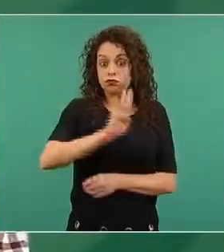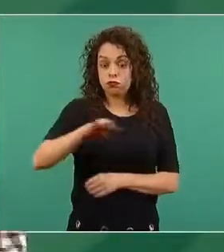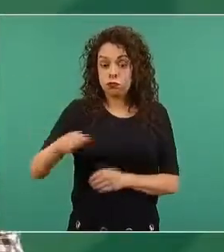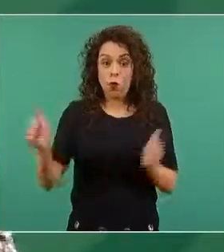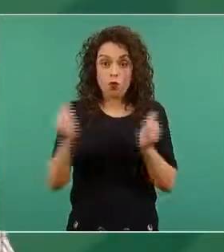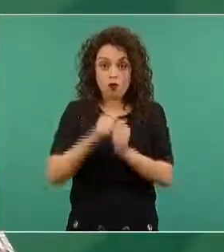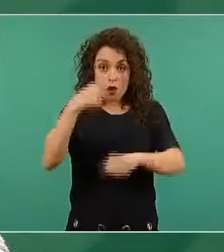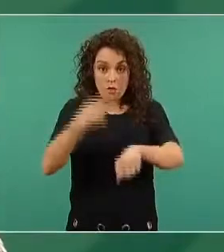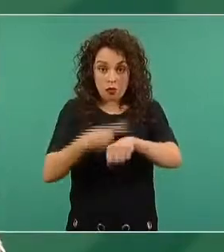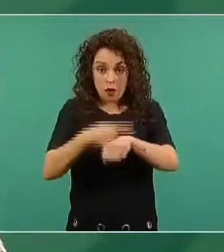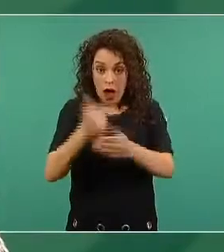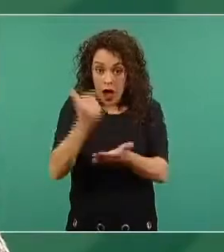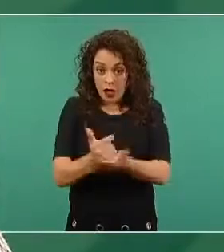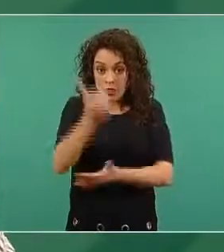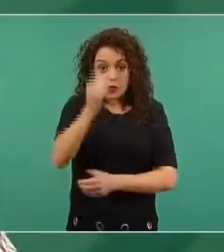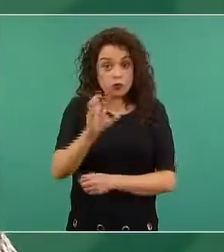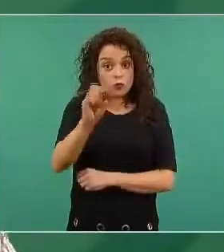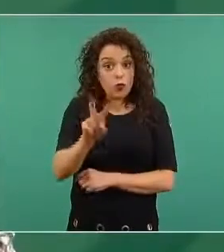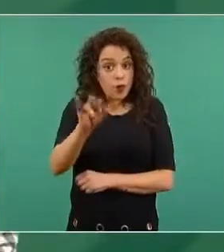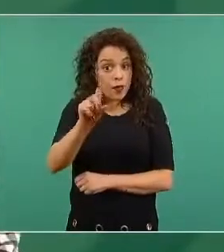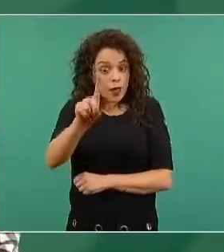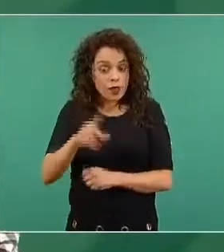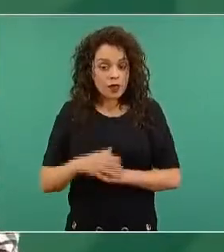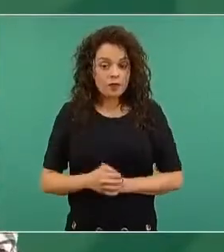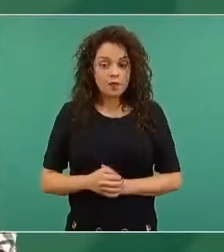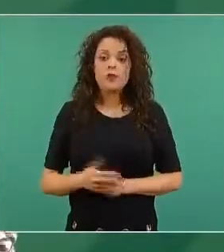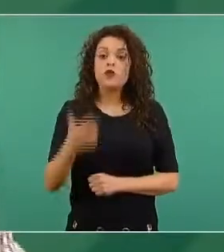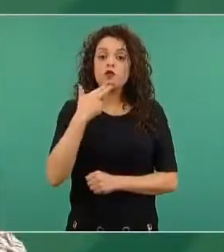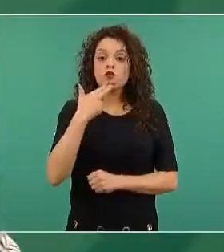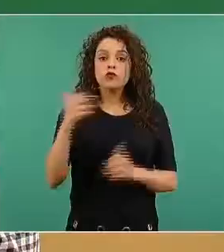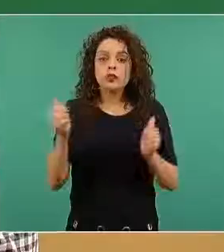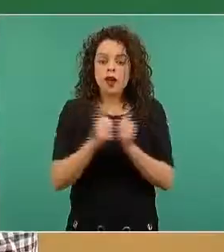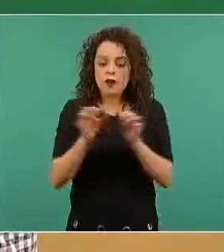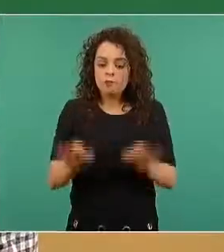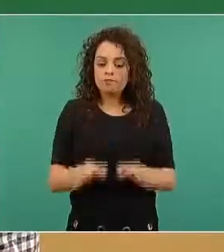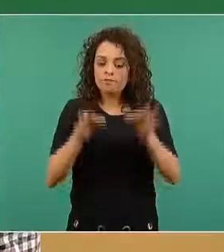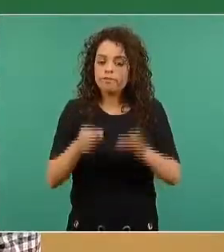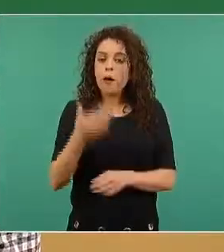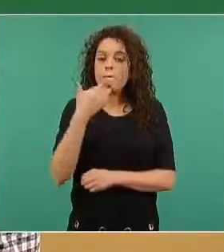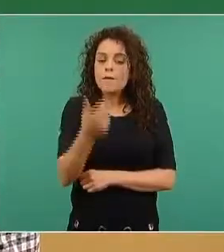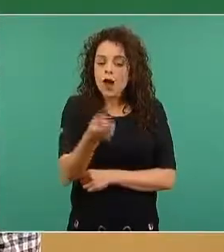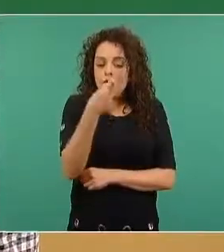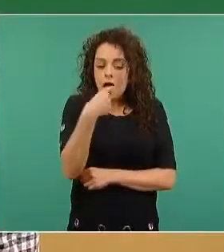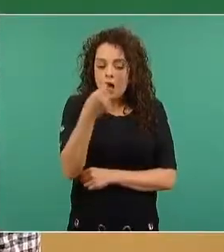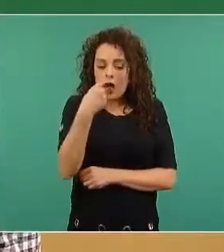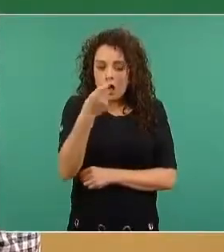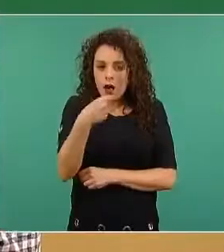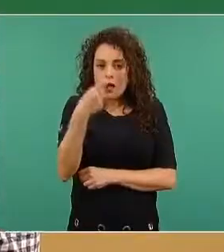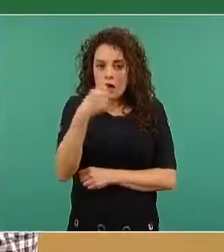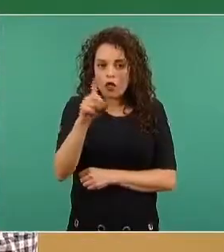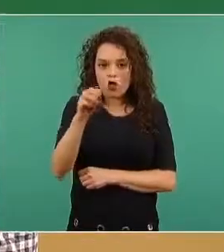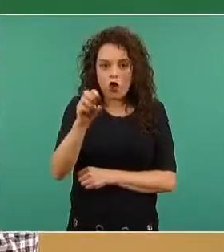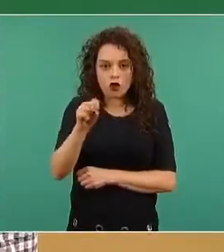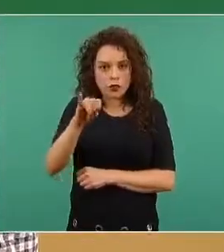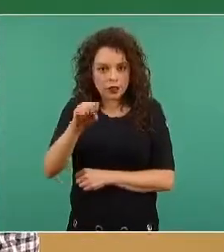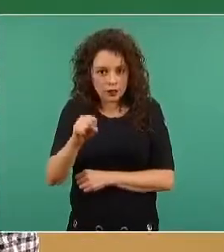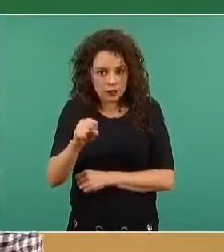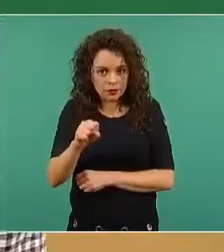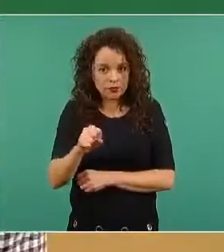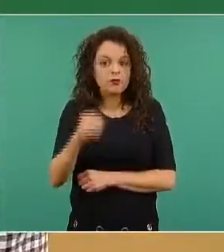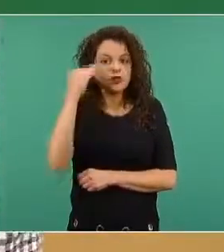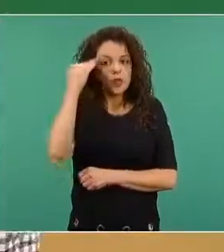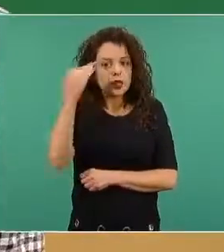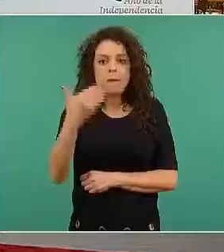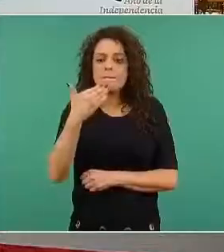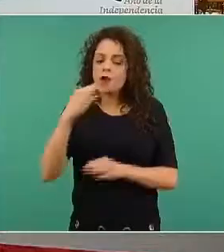grave, si se usa en las dosis adecuadas, en las personas adecuadas y en los tiempos